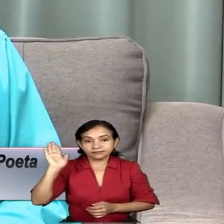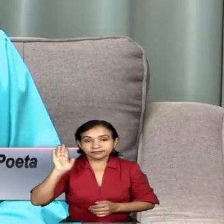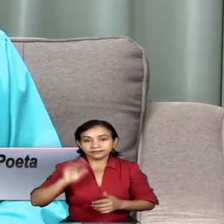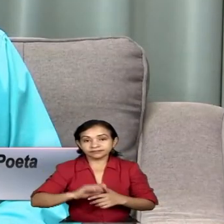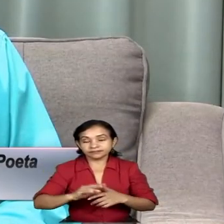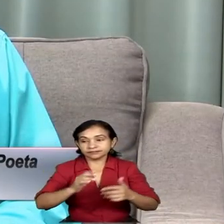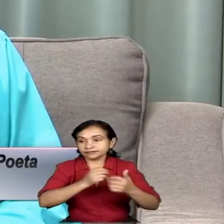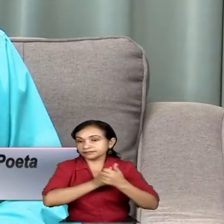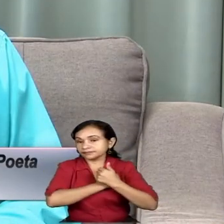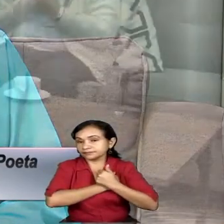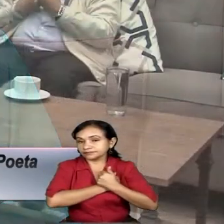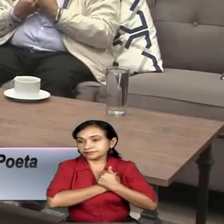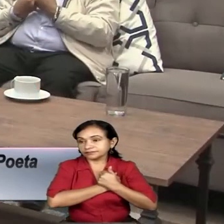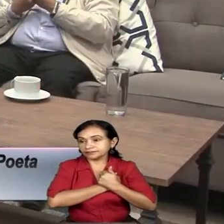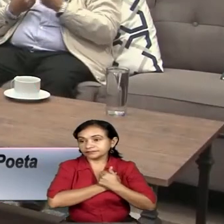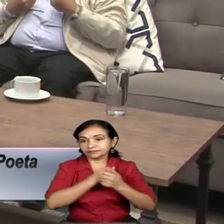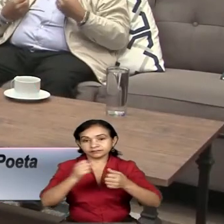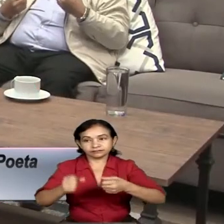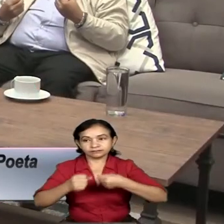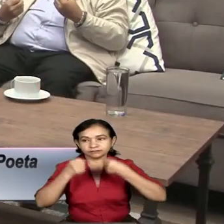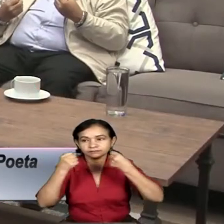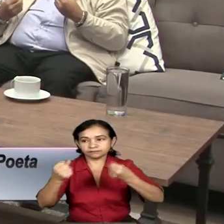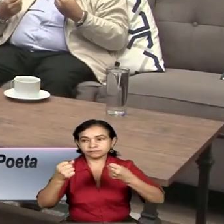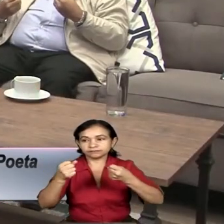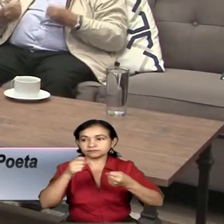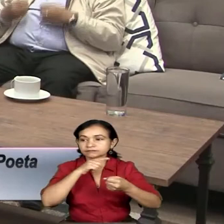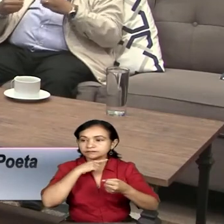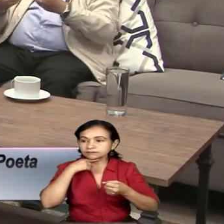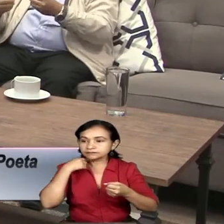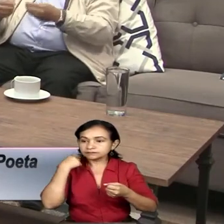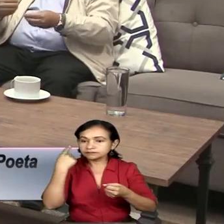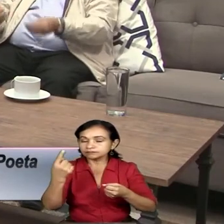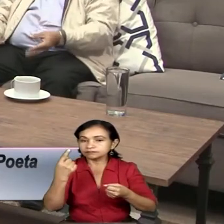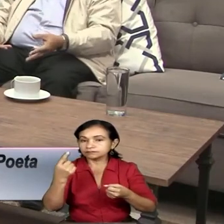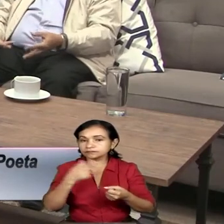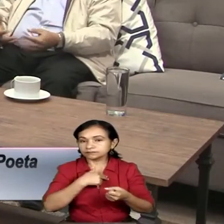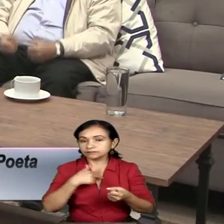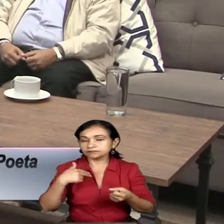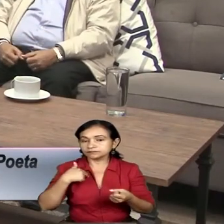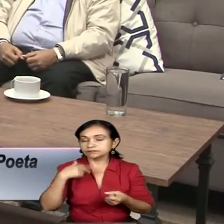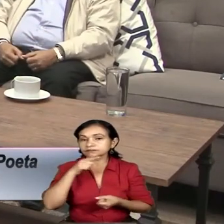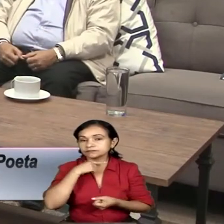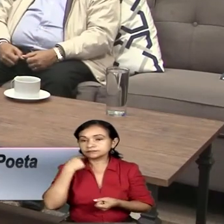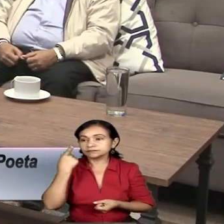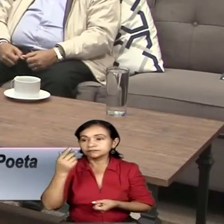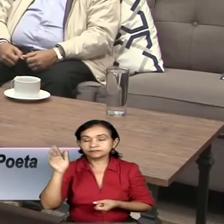El amor, cuando es fuerte, cuando es verdadero, te lleva a acción, te lleva a compromiso.